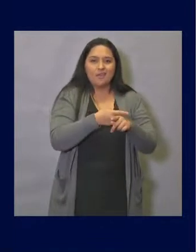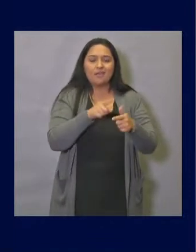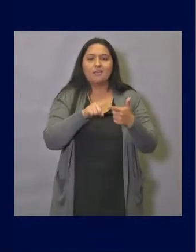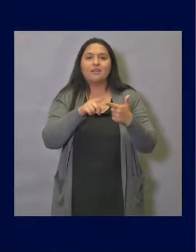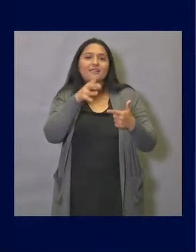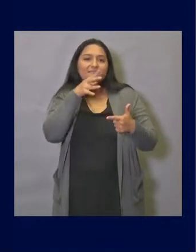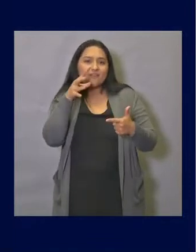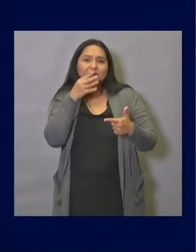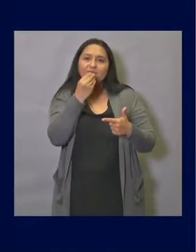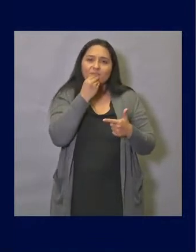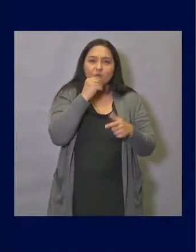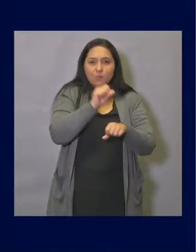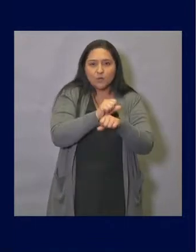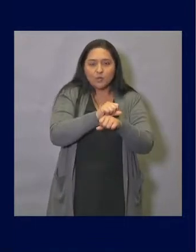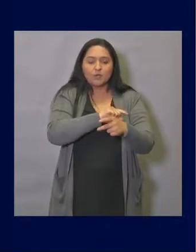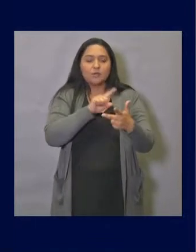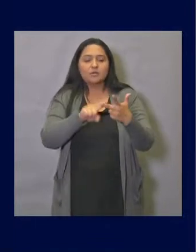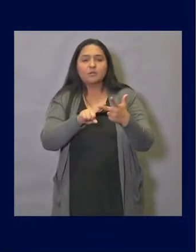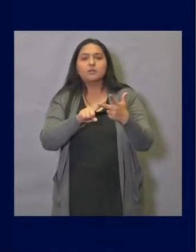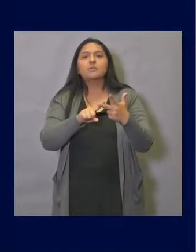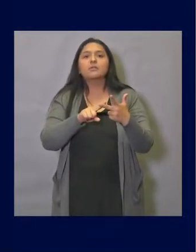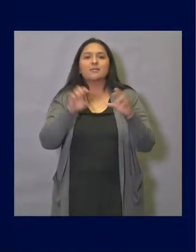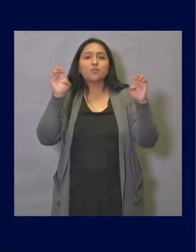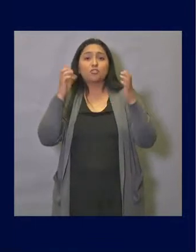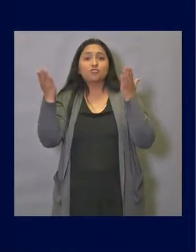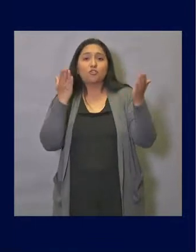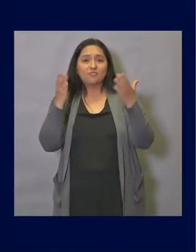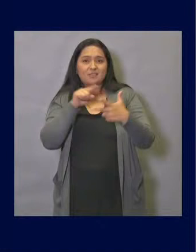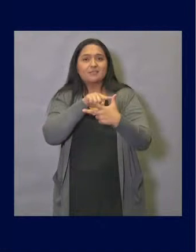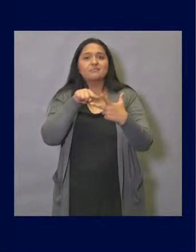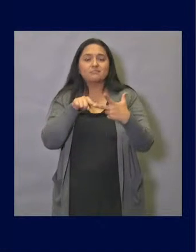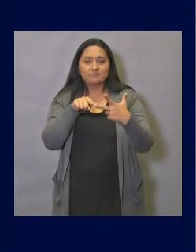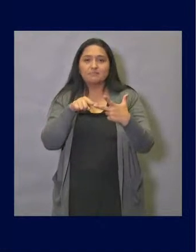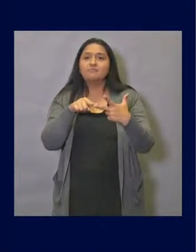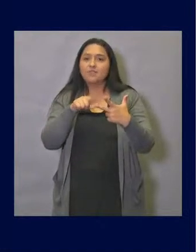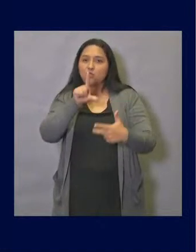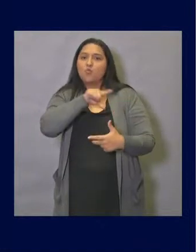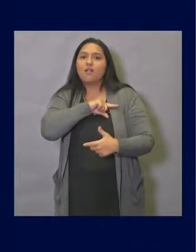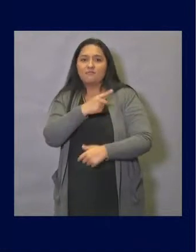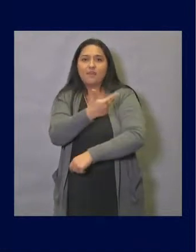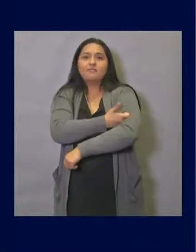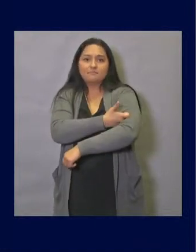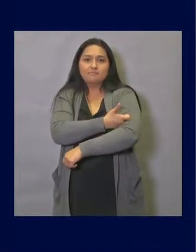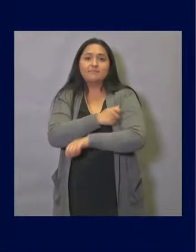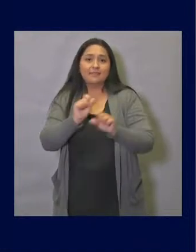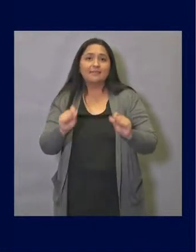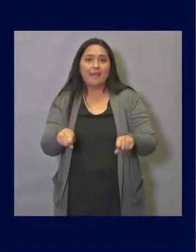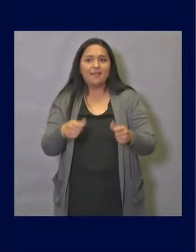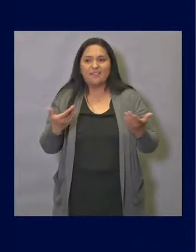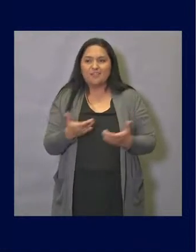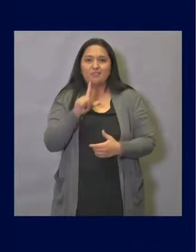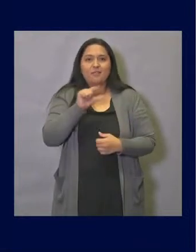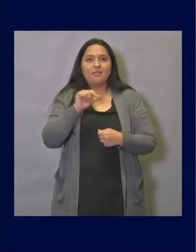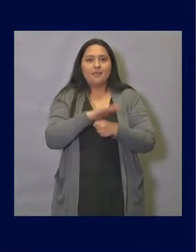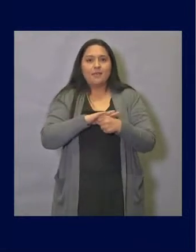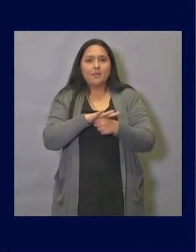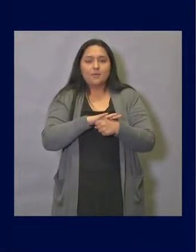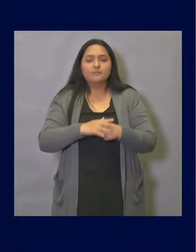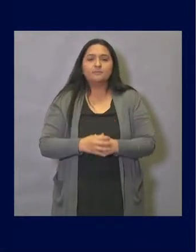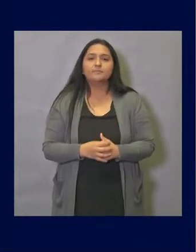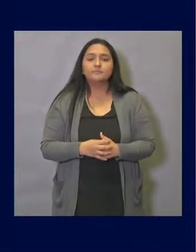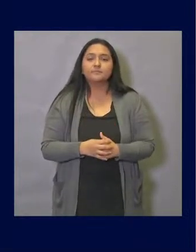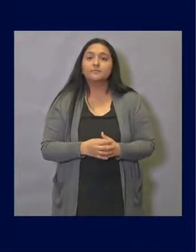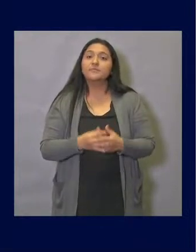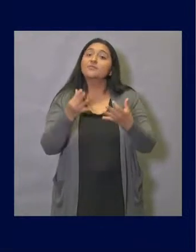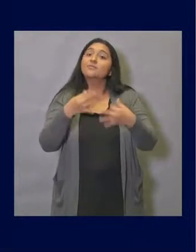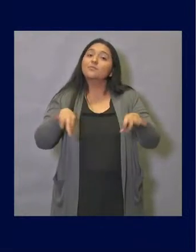de alimentos y agricultura, que serán elegibles para vacunarse aquí en el condado de Los Ángeles. Es importante tener